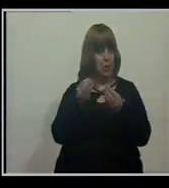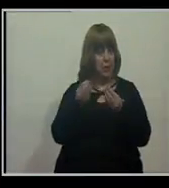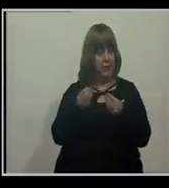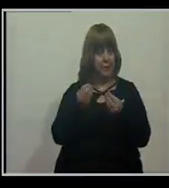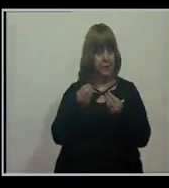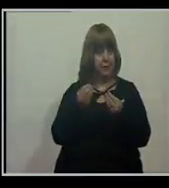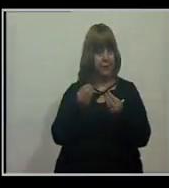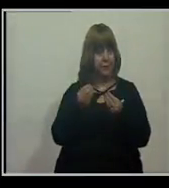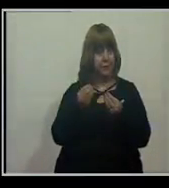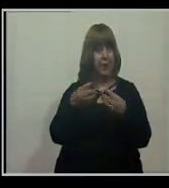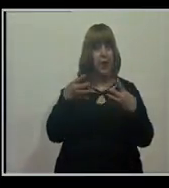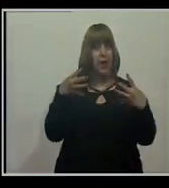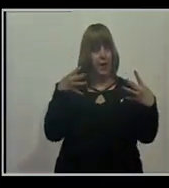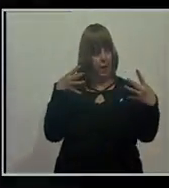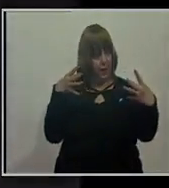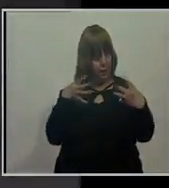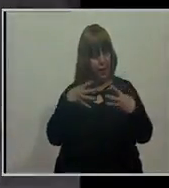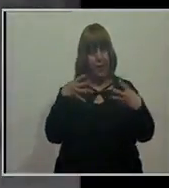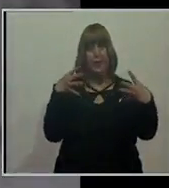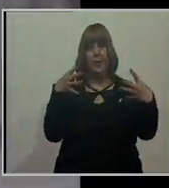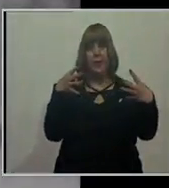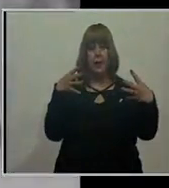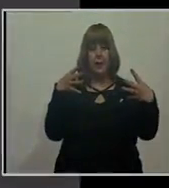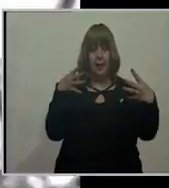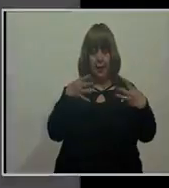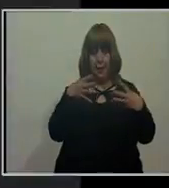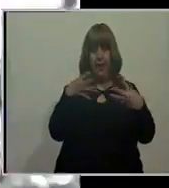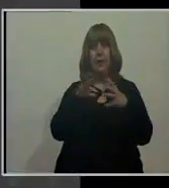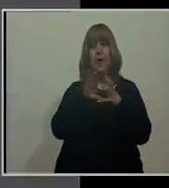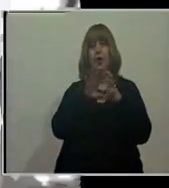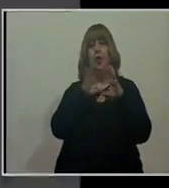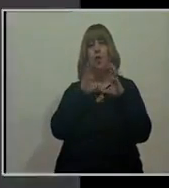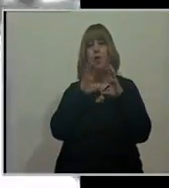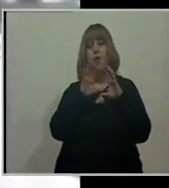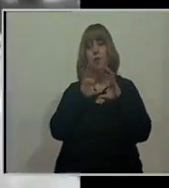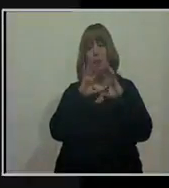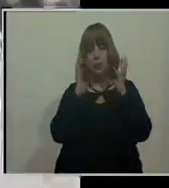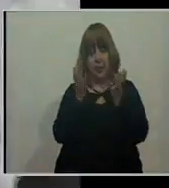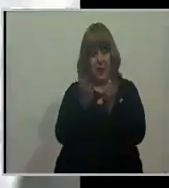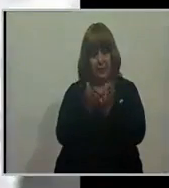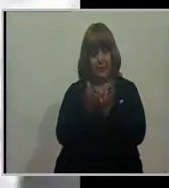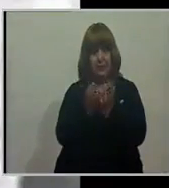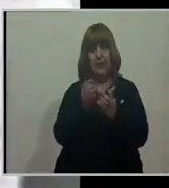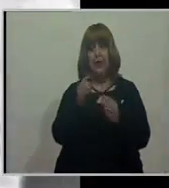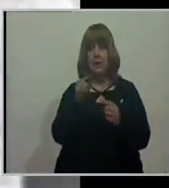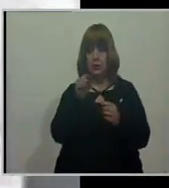con la guerra justamente de los mundiales. Lo que quería decirles es que,